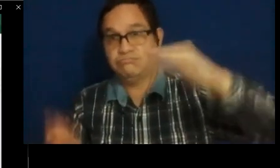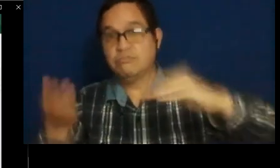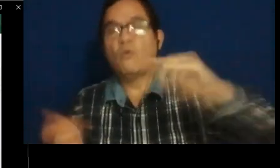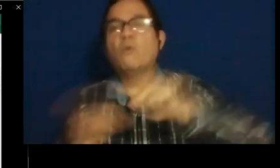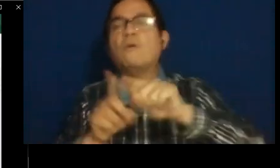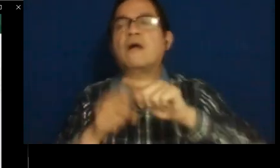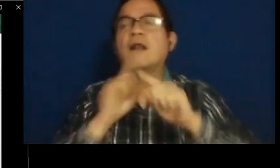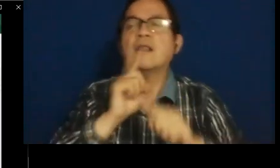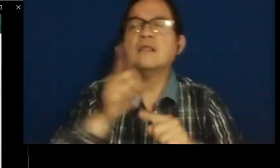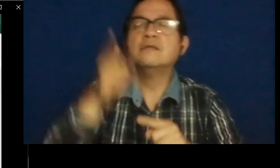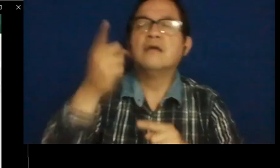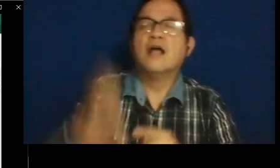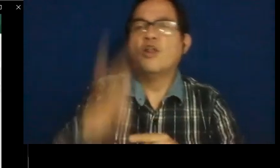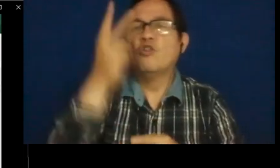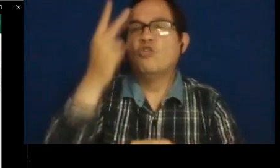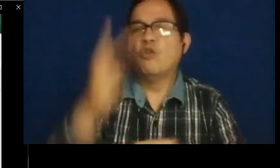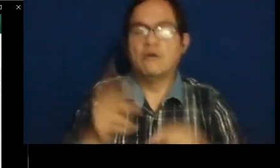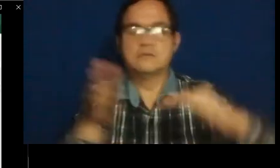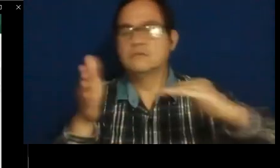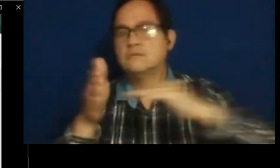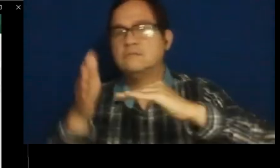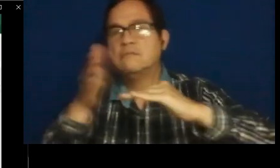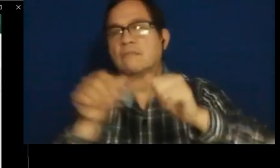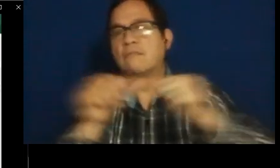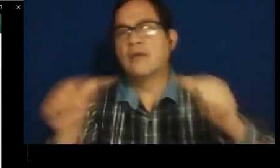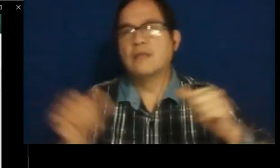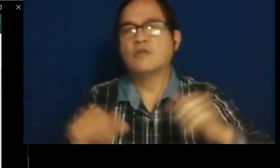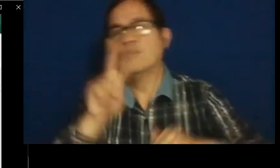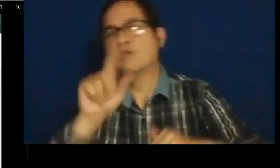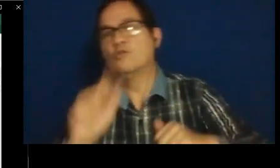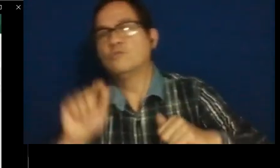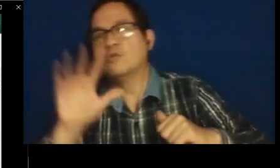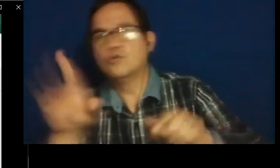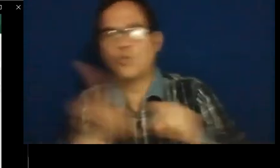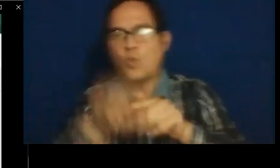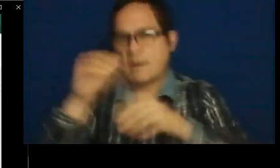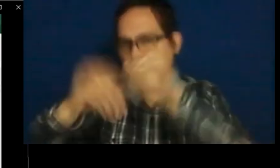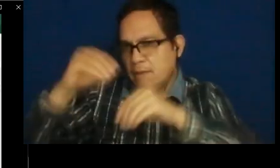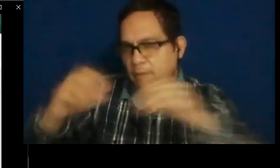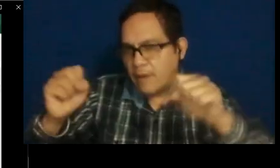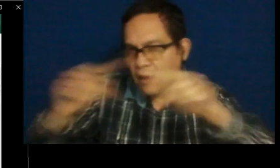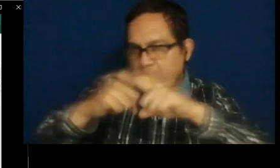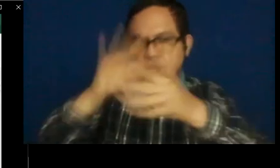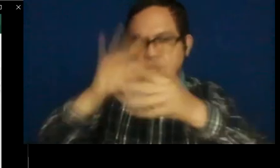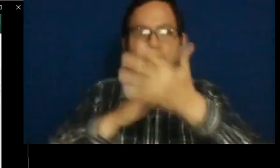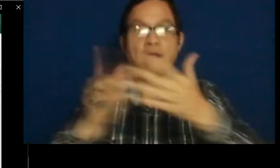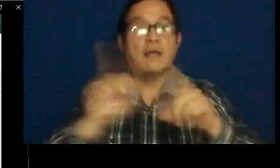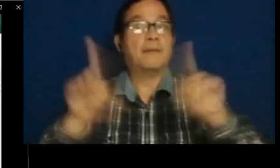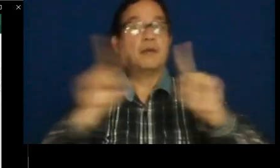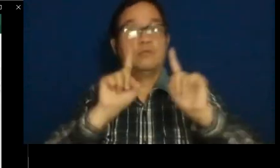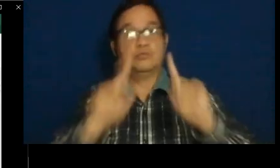2 metros, a 2.5, a 3, es decir, yo aquí empiezo a realizar mi tabla que me sugieren. Pero mi tabla no va a tener los